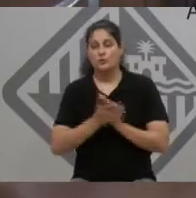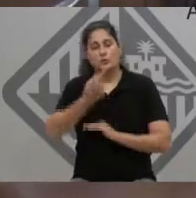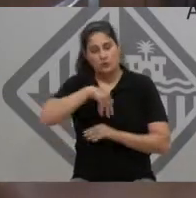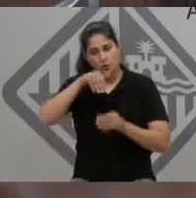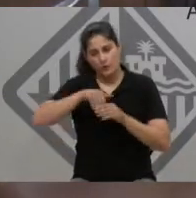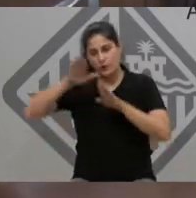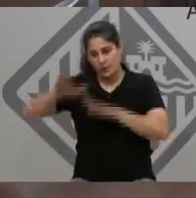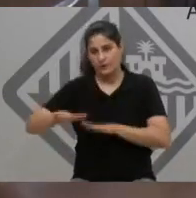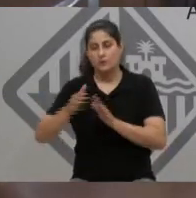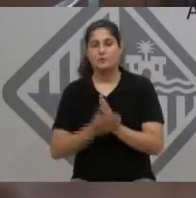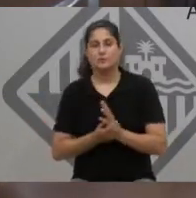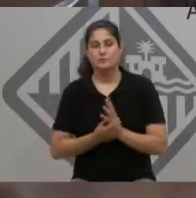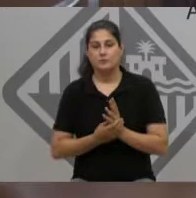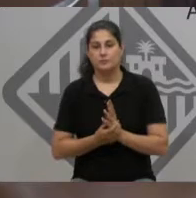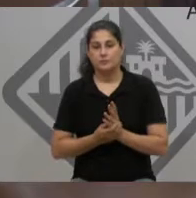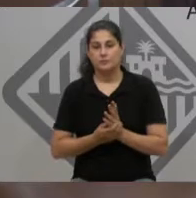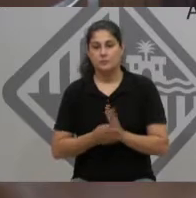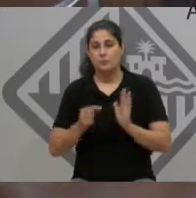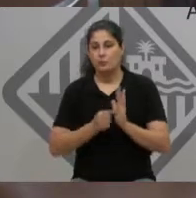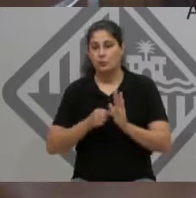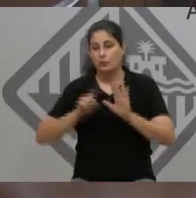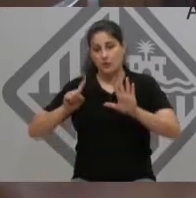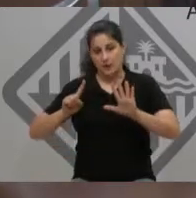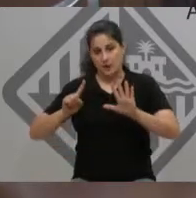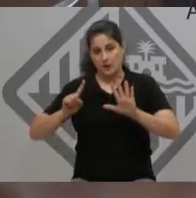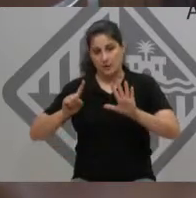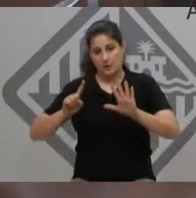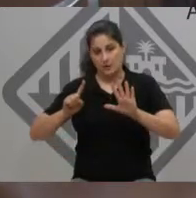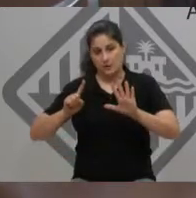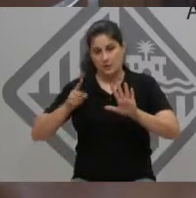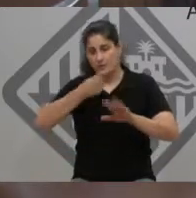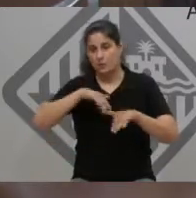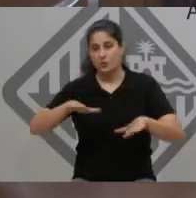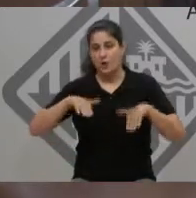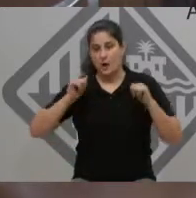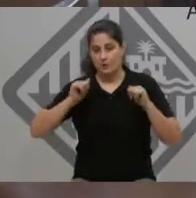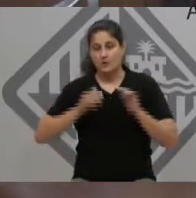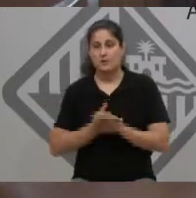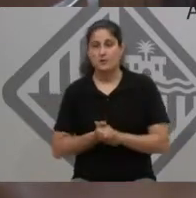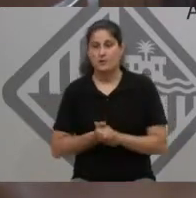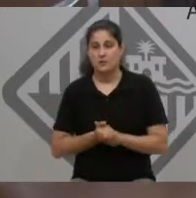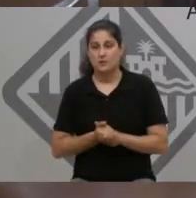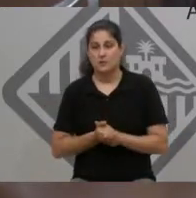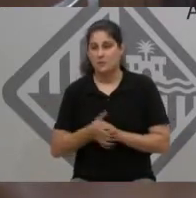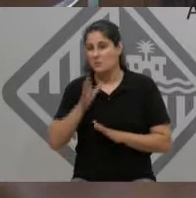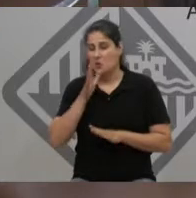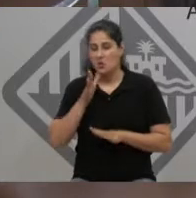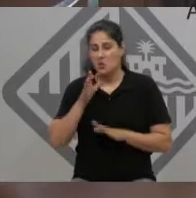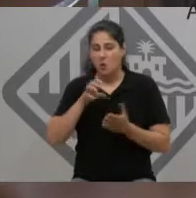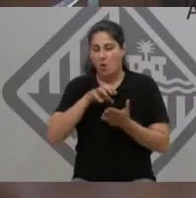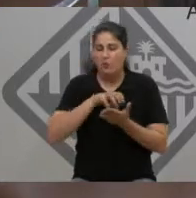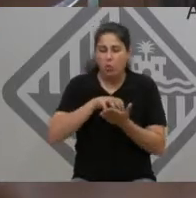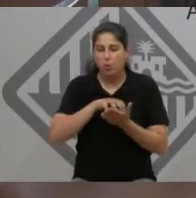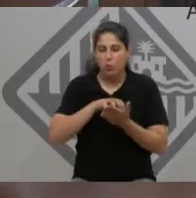vamos a votar a favor, y en el punto 6 nos vamos a abstener porque tampoco está muy